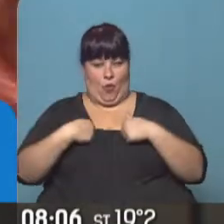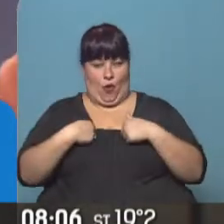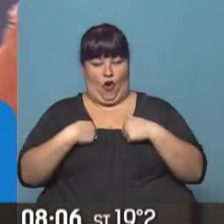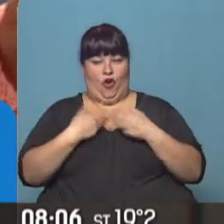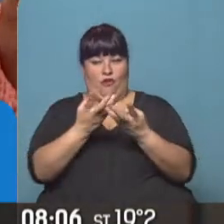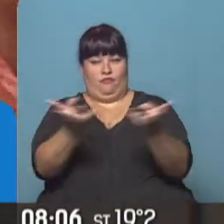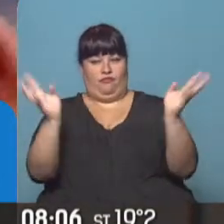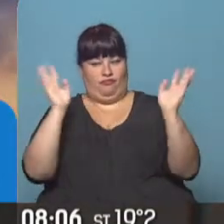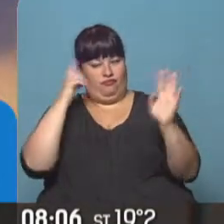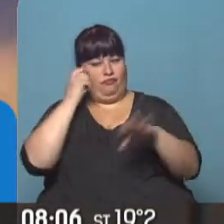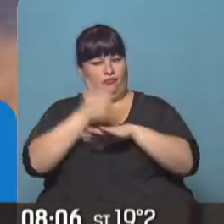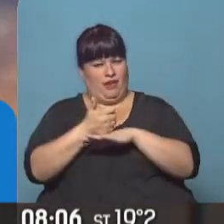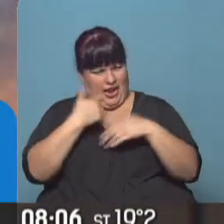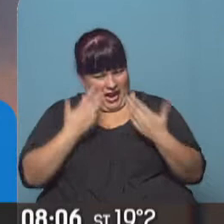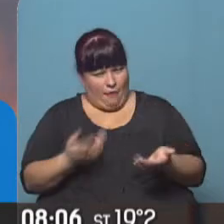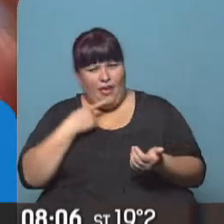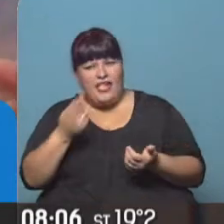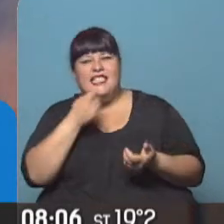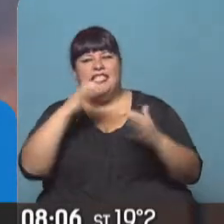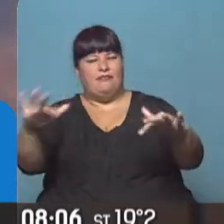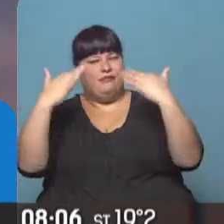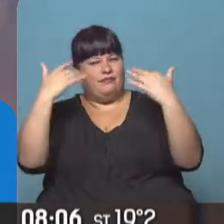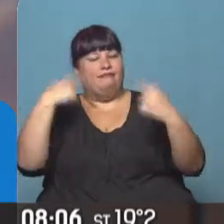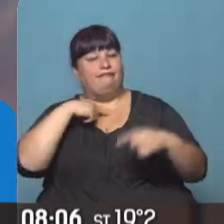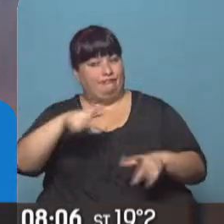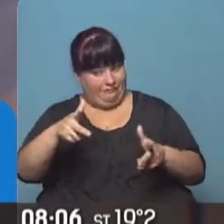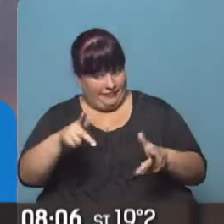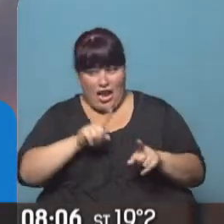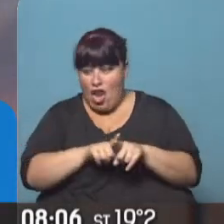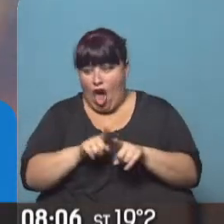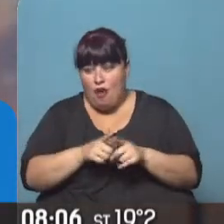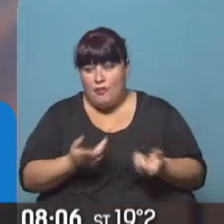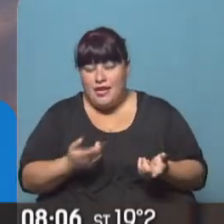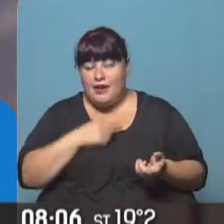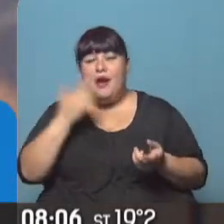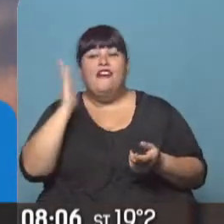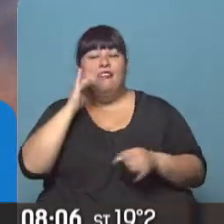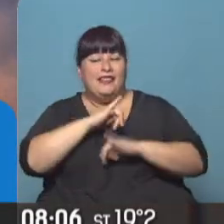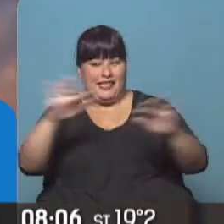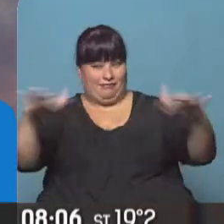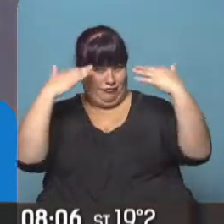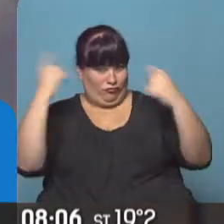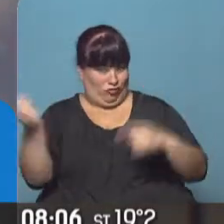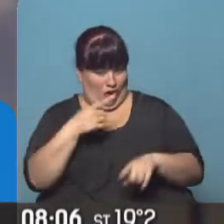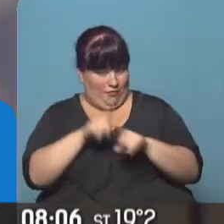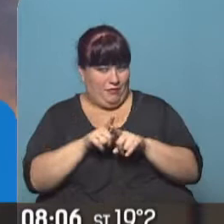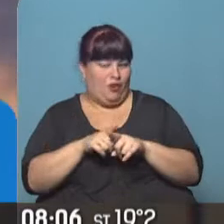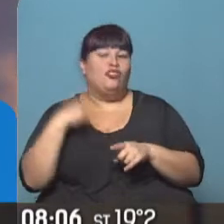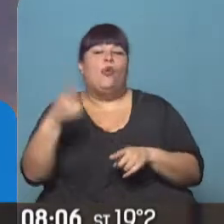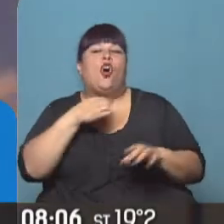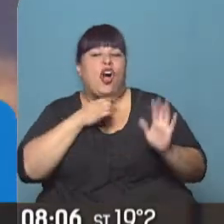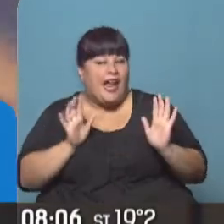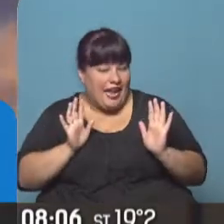a un auditorio, ¿no? ¿Dirías tal cosa si toda esa gente te está mirando? Es lo mismo, porque en una red te están mirando todos, los que vos